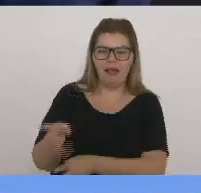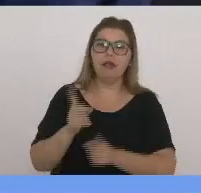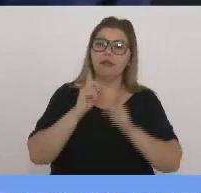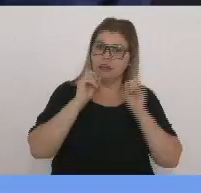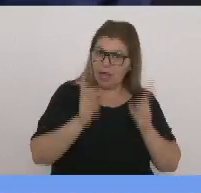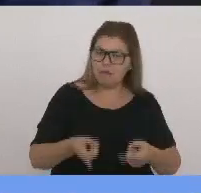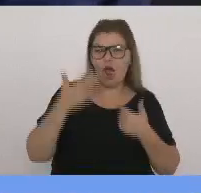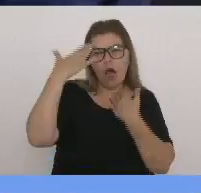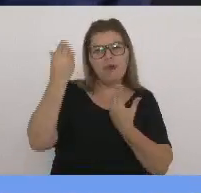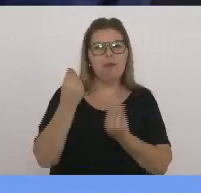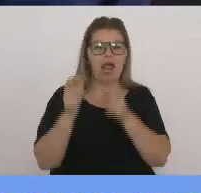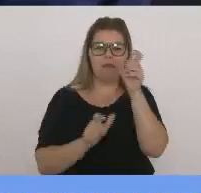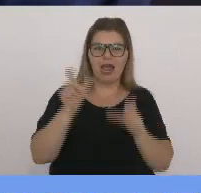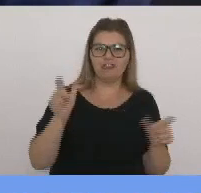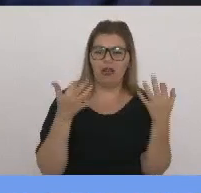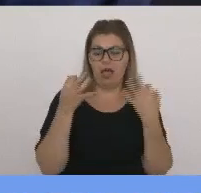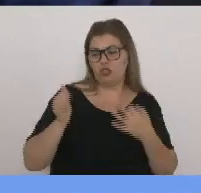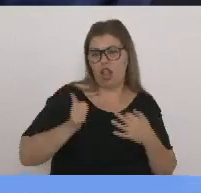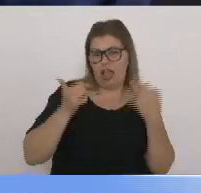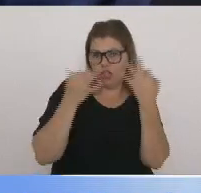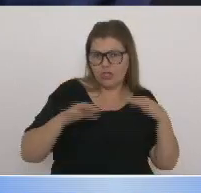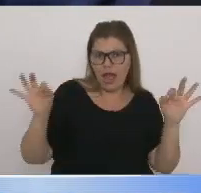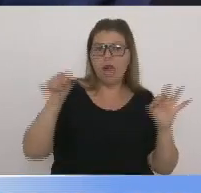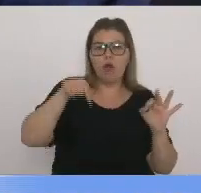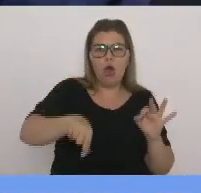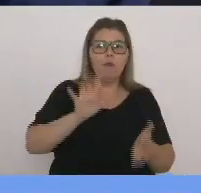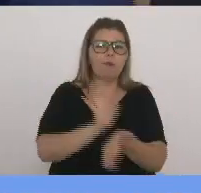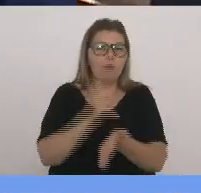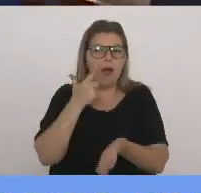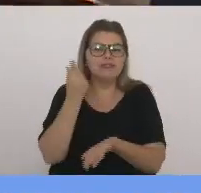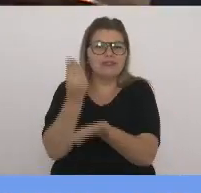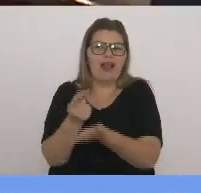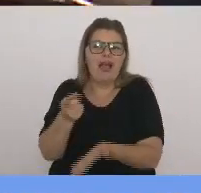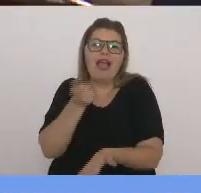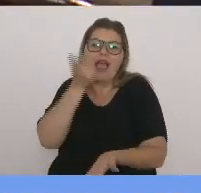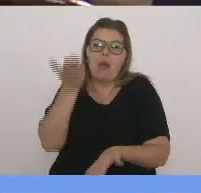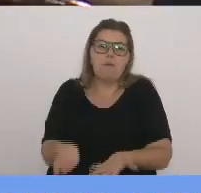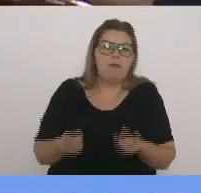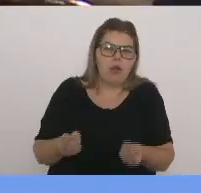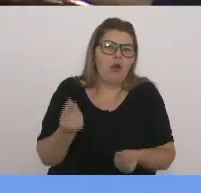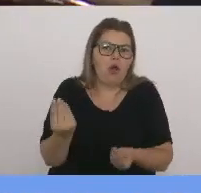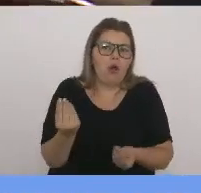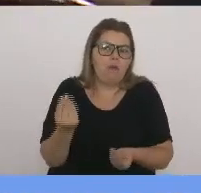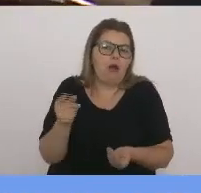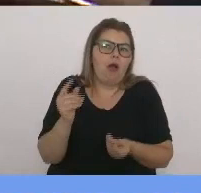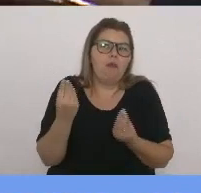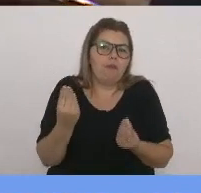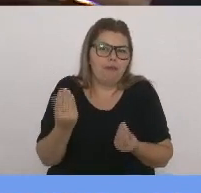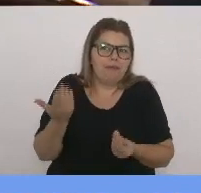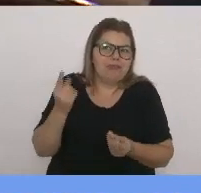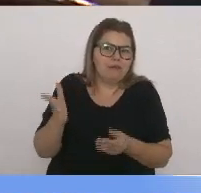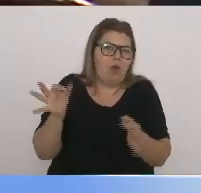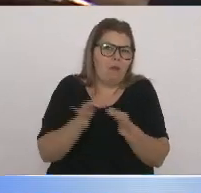vidas y son hoy la memoria activa y viviente de lo que pasó. Para los que tuvieron y tienen el sentido de humanidad